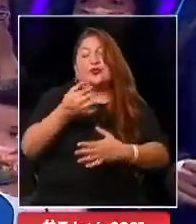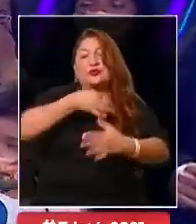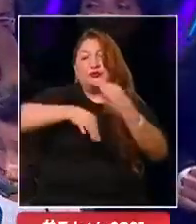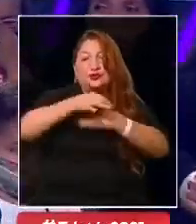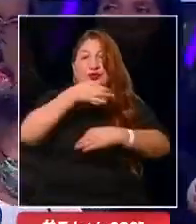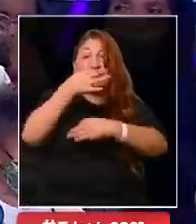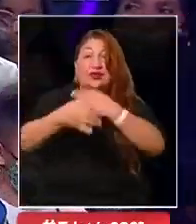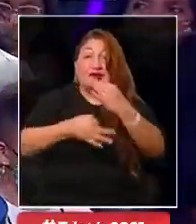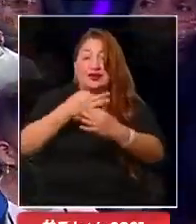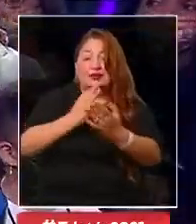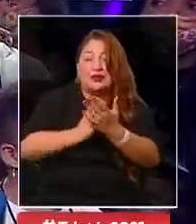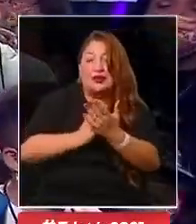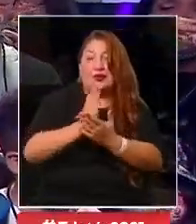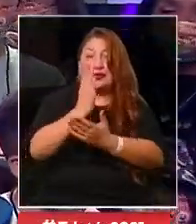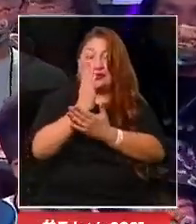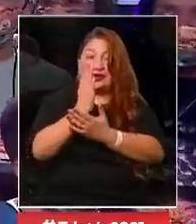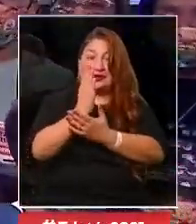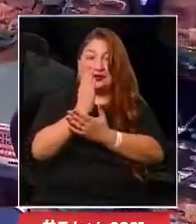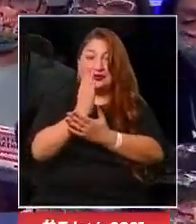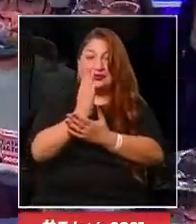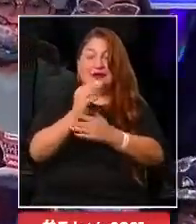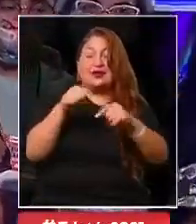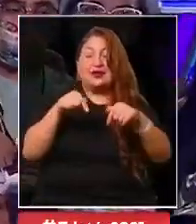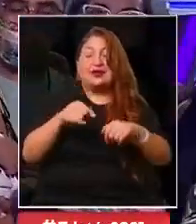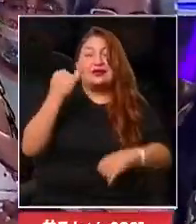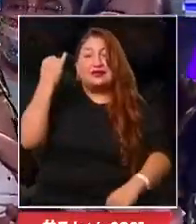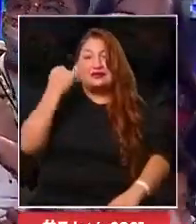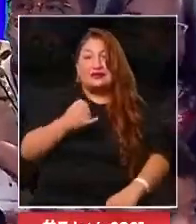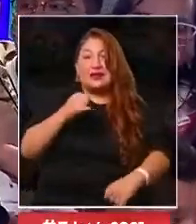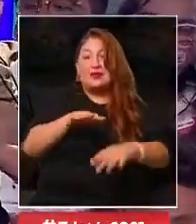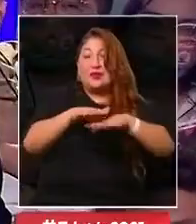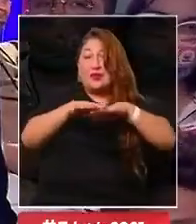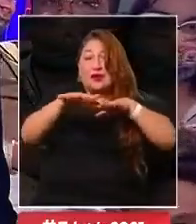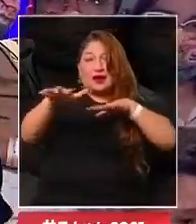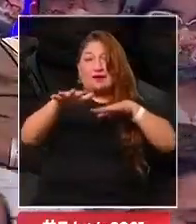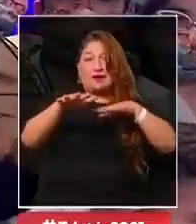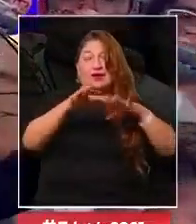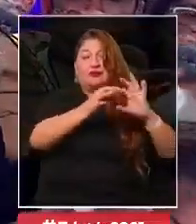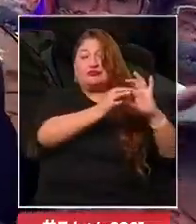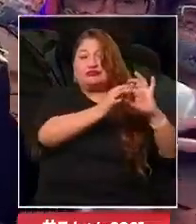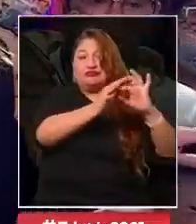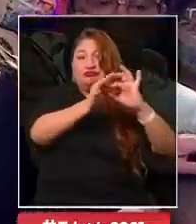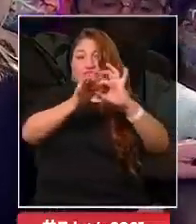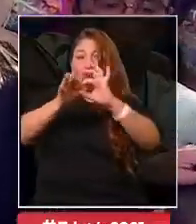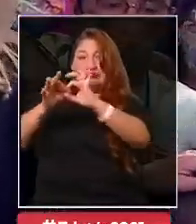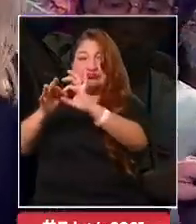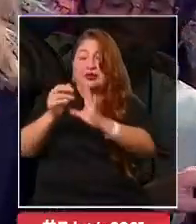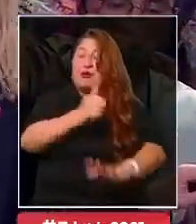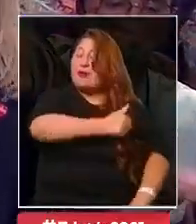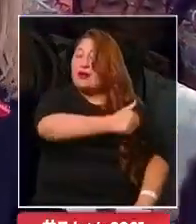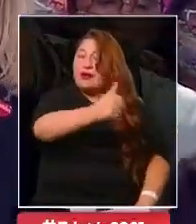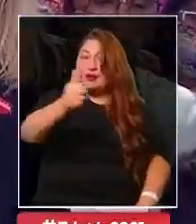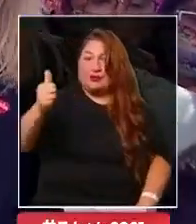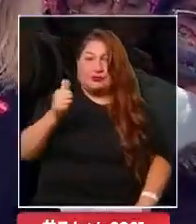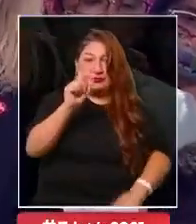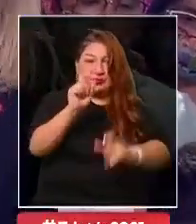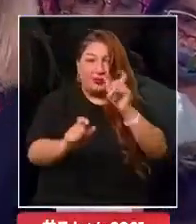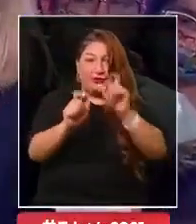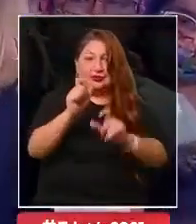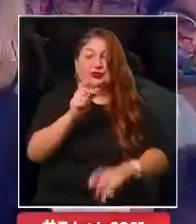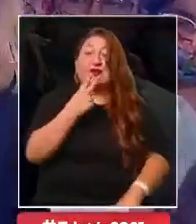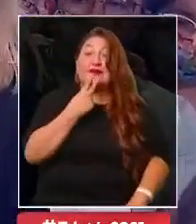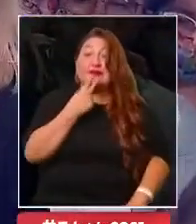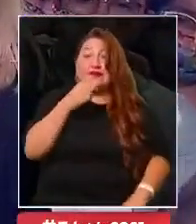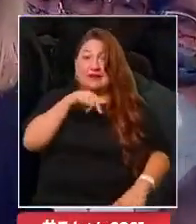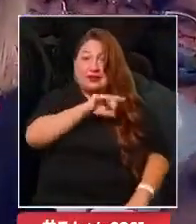un comienzo este es siempre ha sido un evento transversal para todas las personas que viven en este